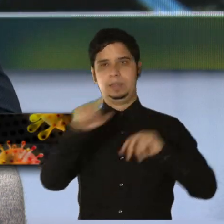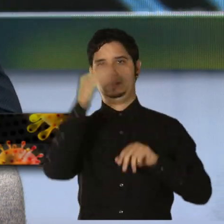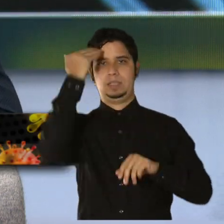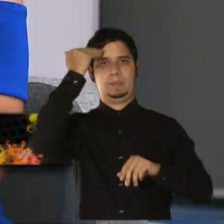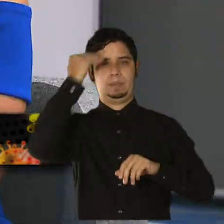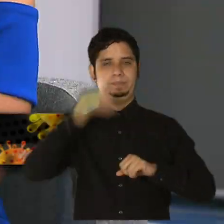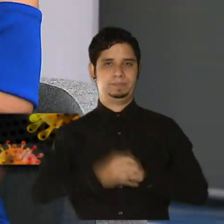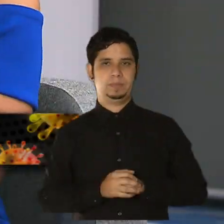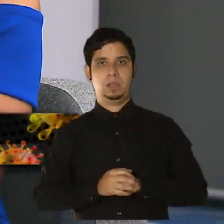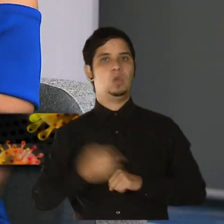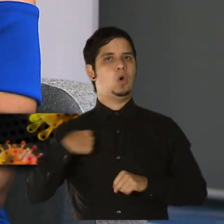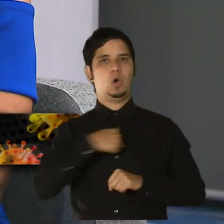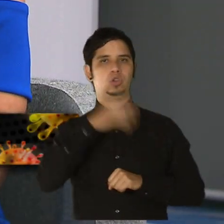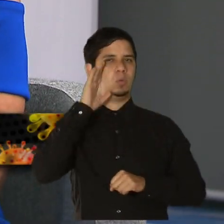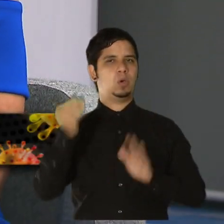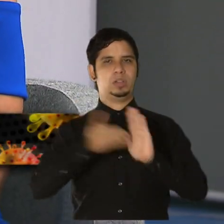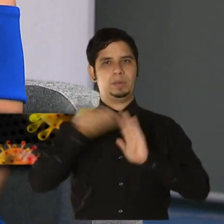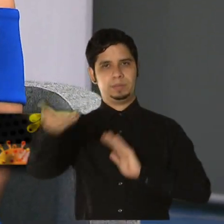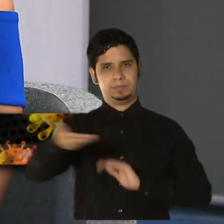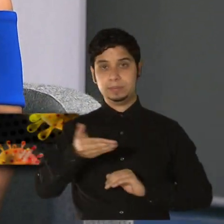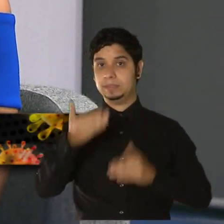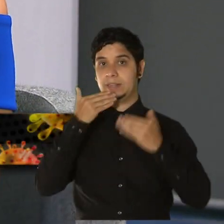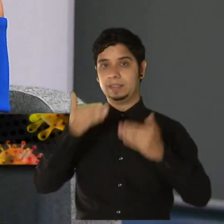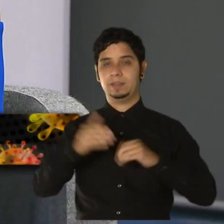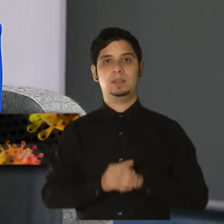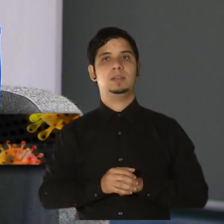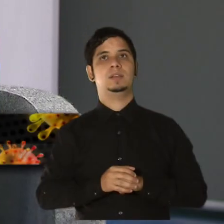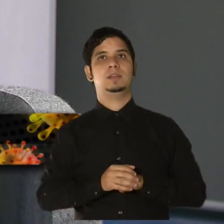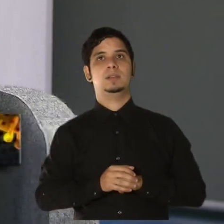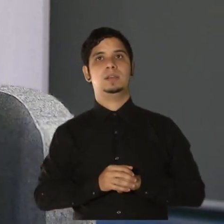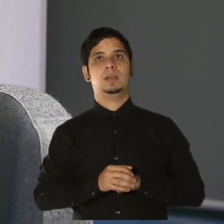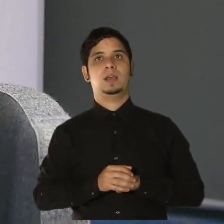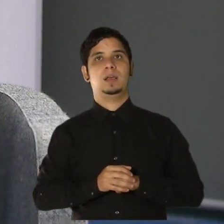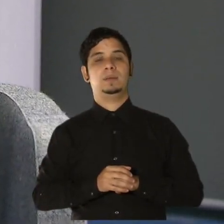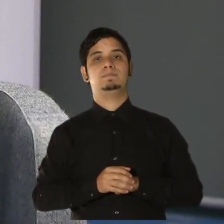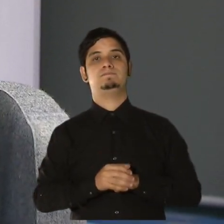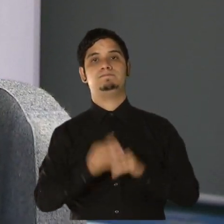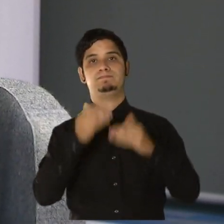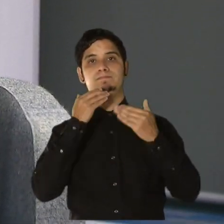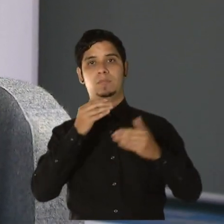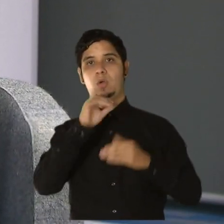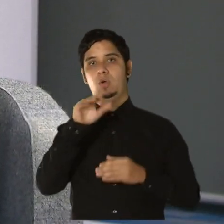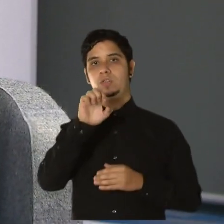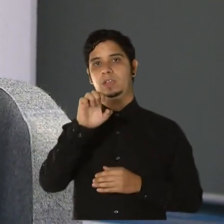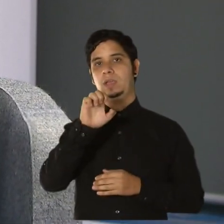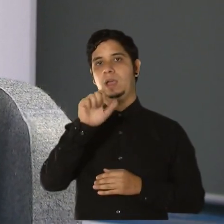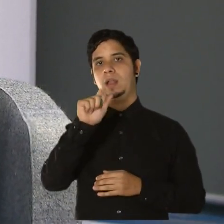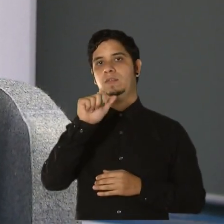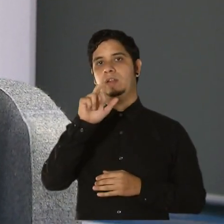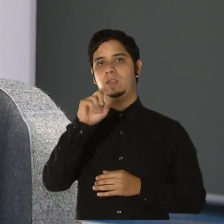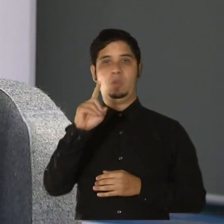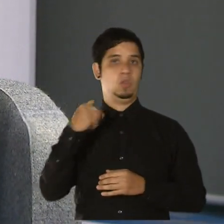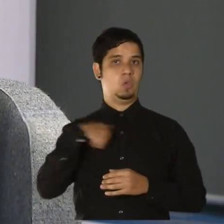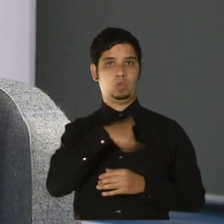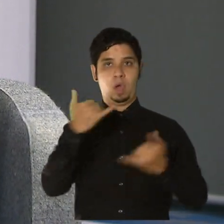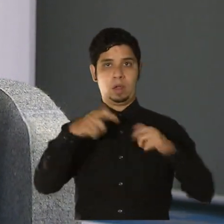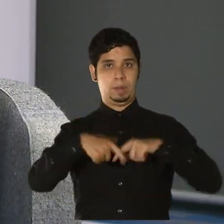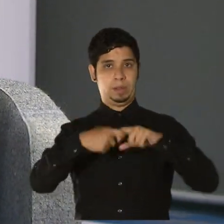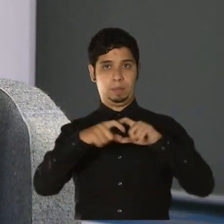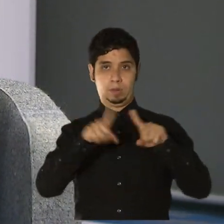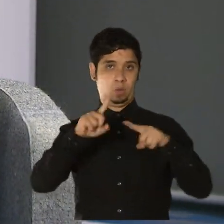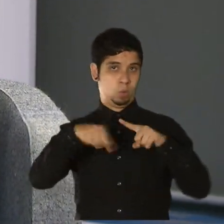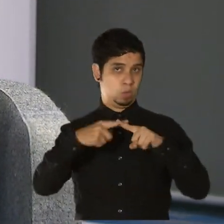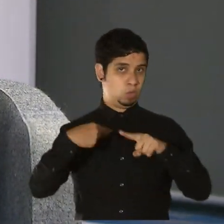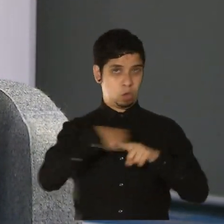gracias, lo estaremos invitando próximamente. Gracias. Bueno, muchísimas gracias a José Alvarado. Hacemos ahora una breve pausa y al